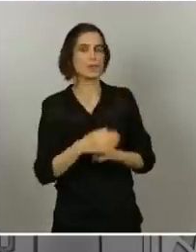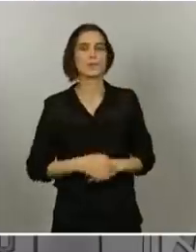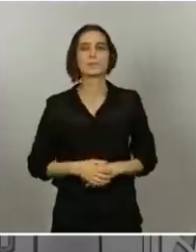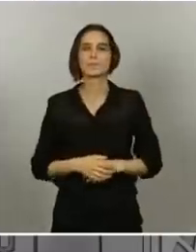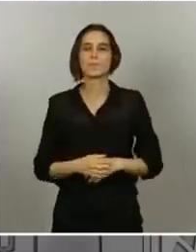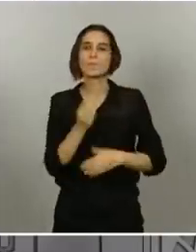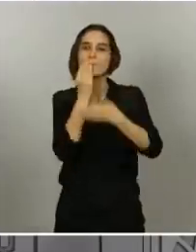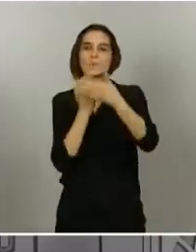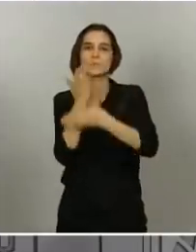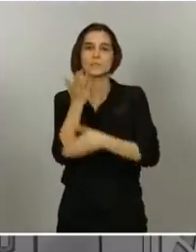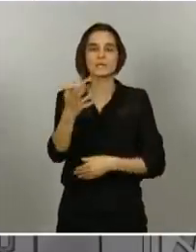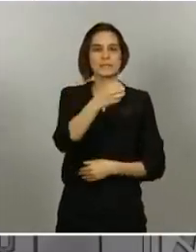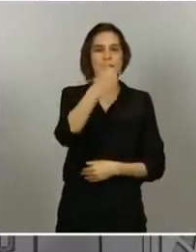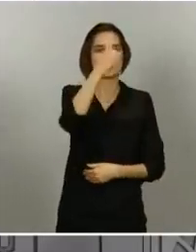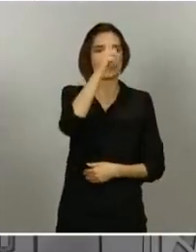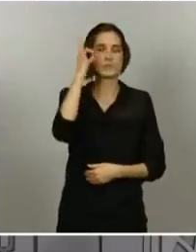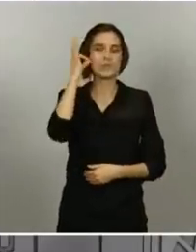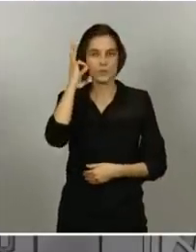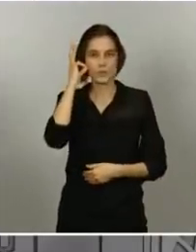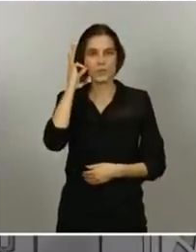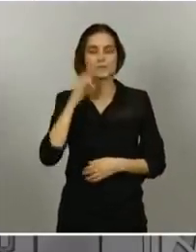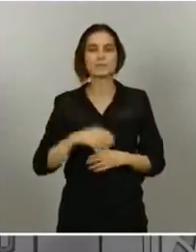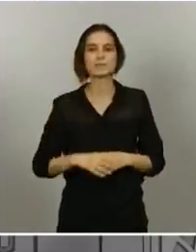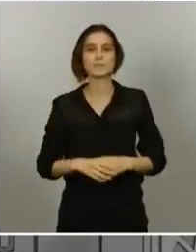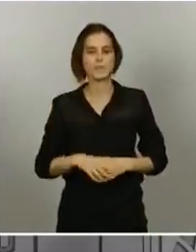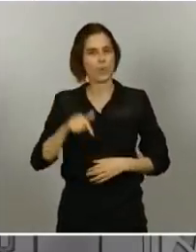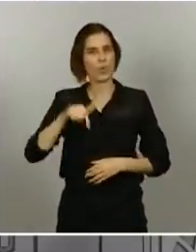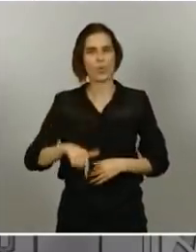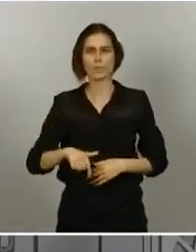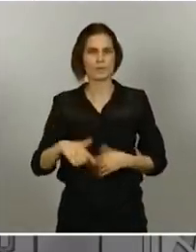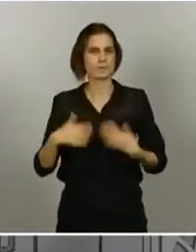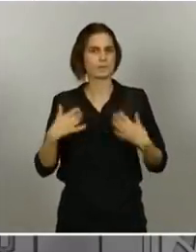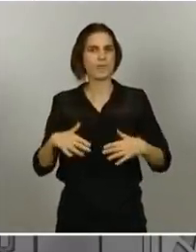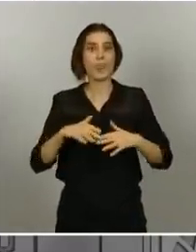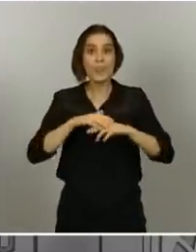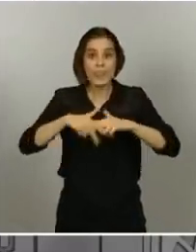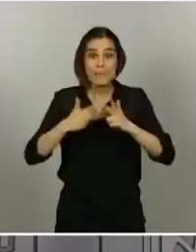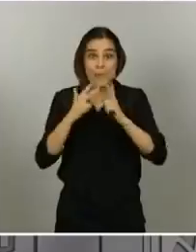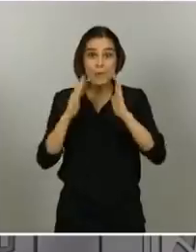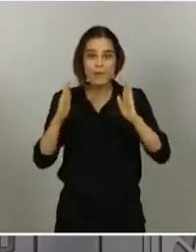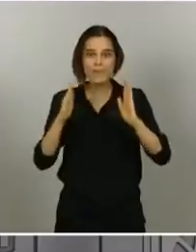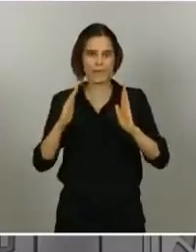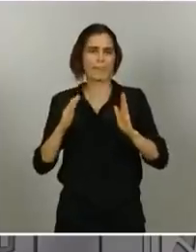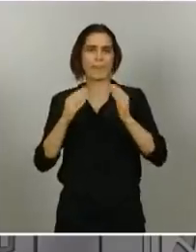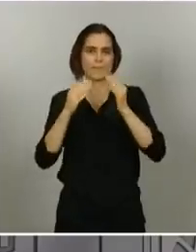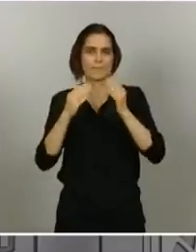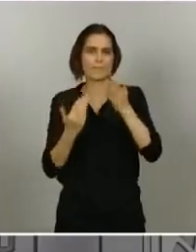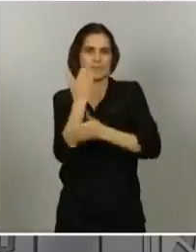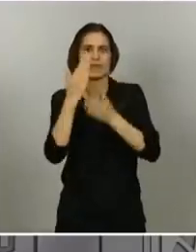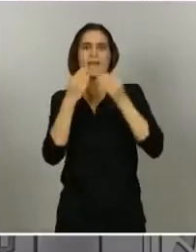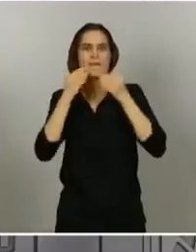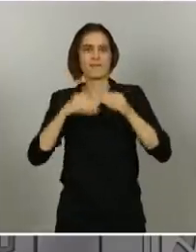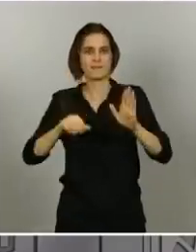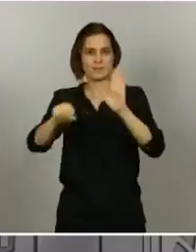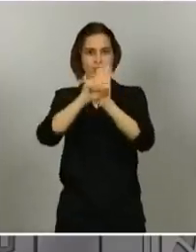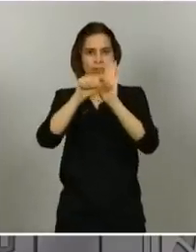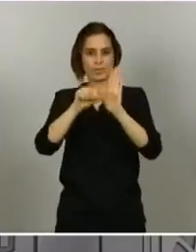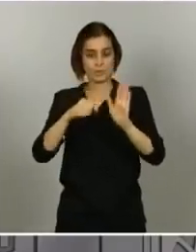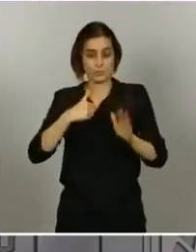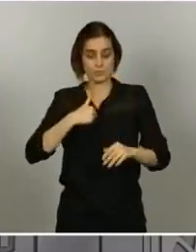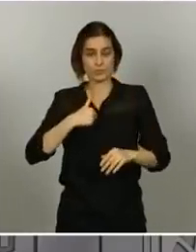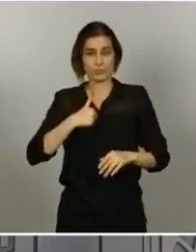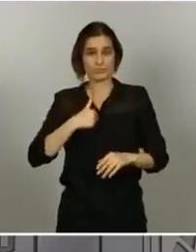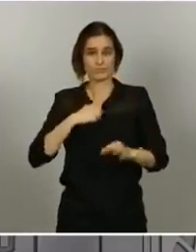E a todas, hoxe é un día histórico para a nosa democracia e para mi é un honor, como vicepresidente de Derechos